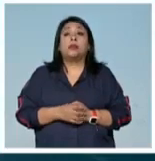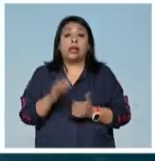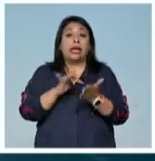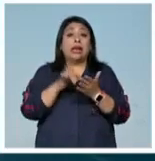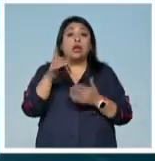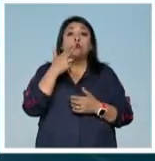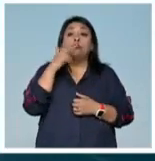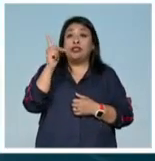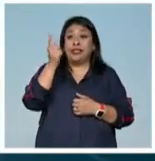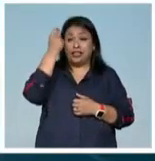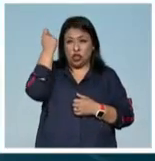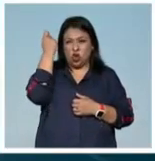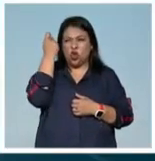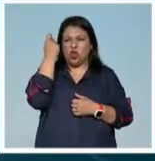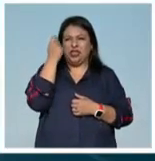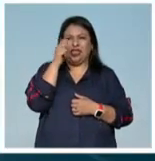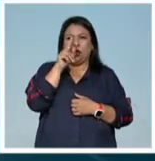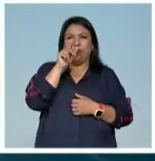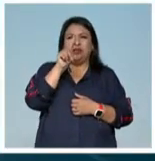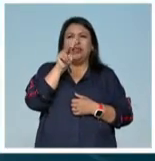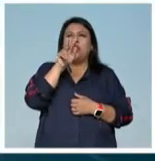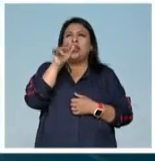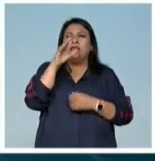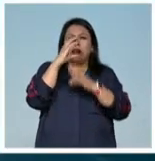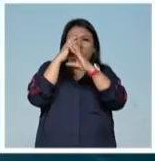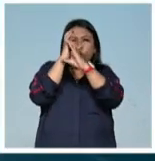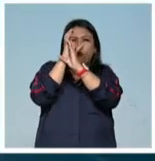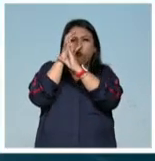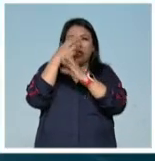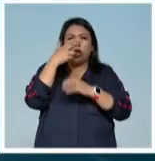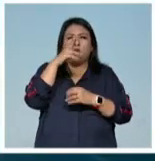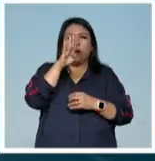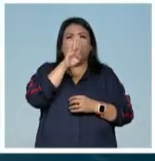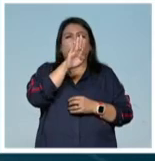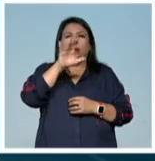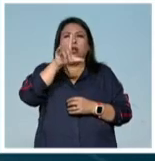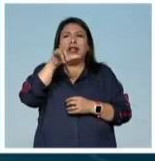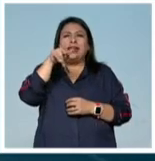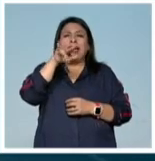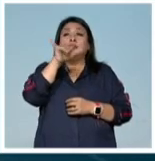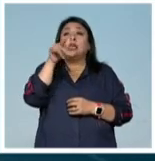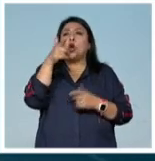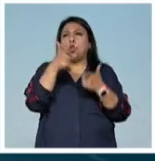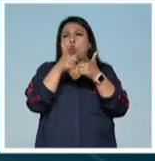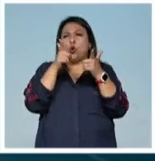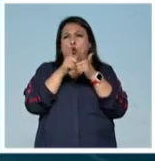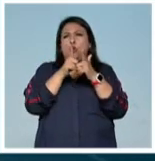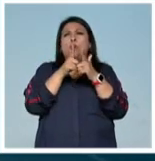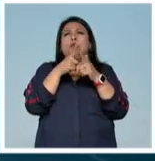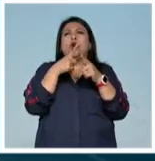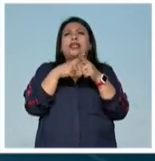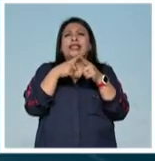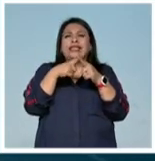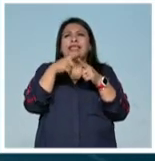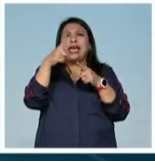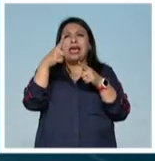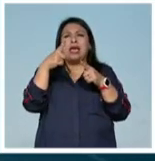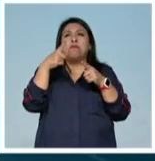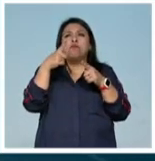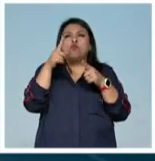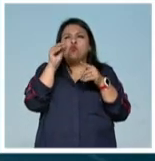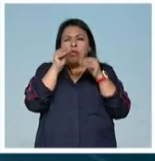Gracias a la tecnología ultravioleta del telescopio espacial Hubble de la NASA, un grupo de astrónomos logró